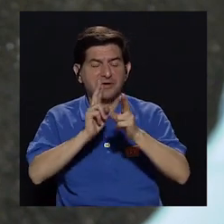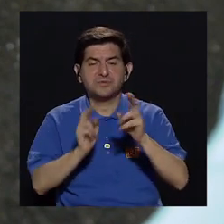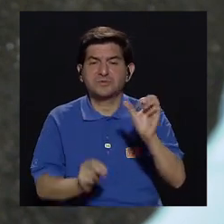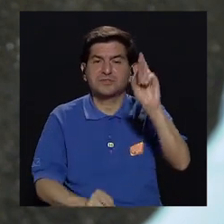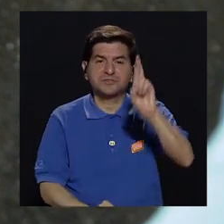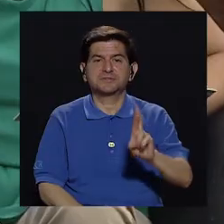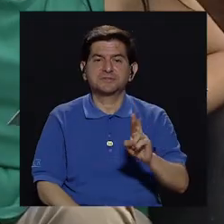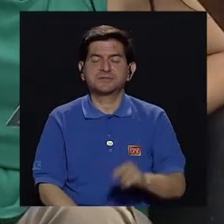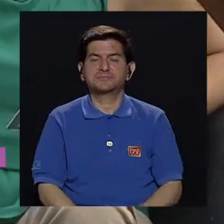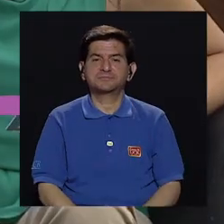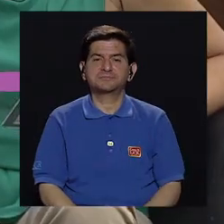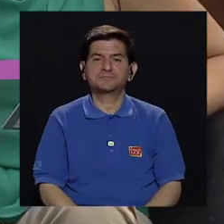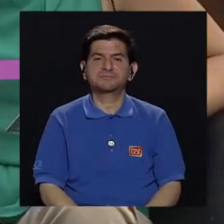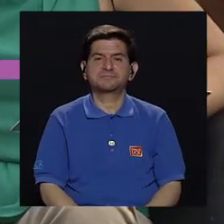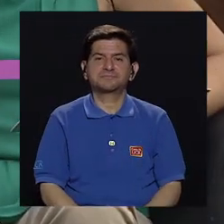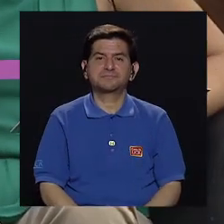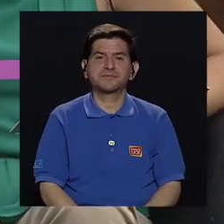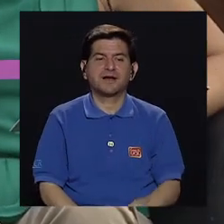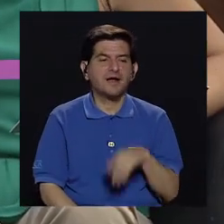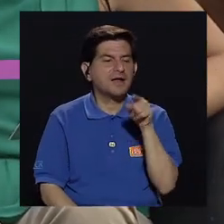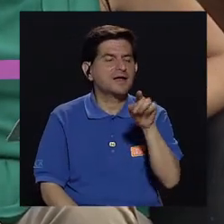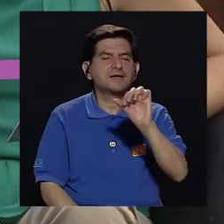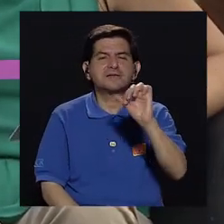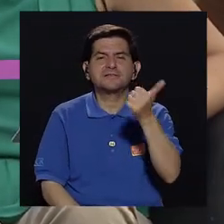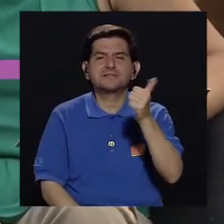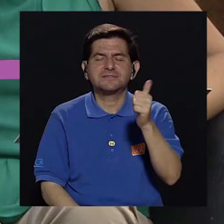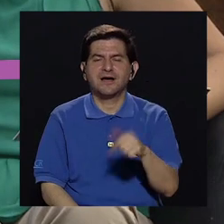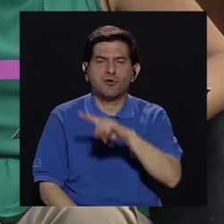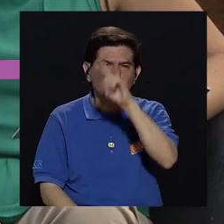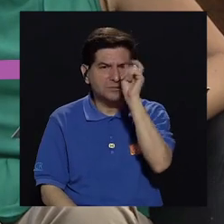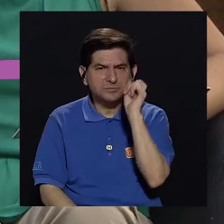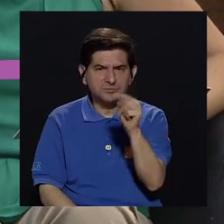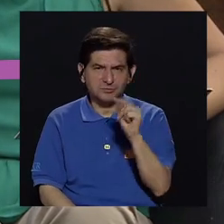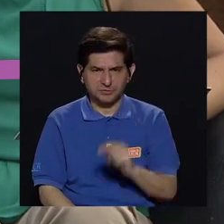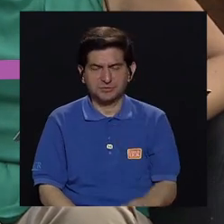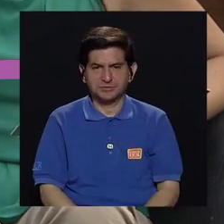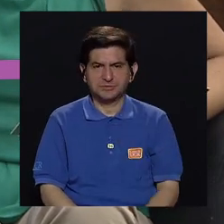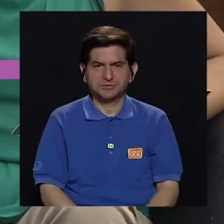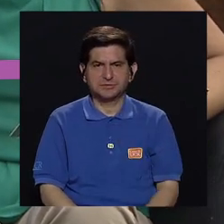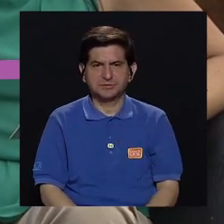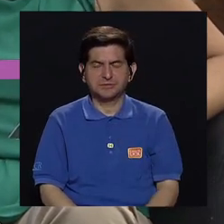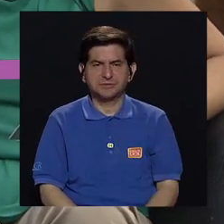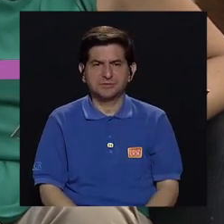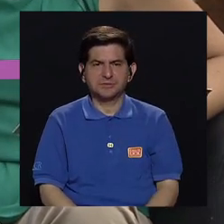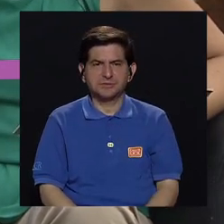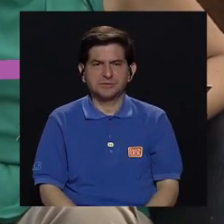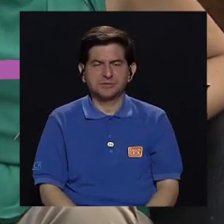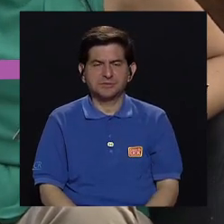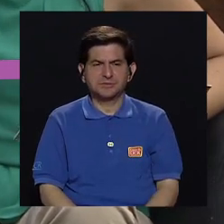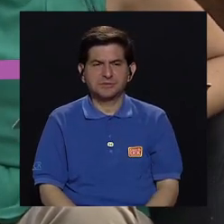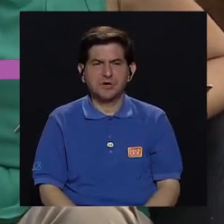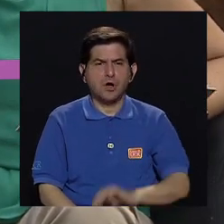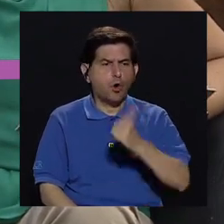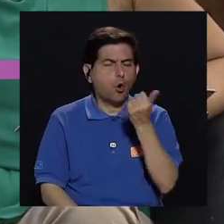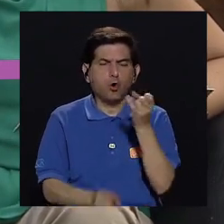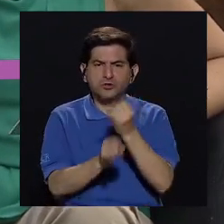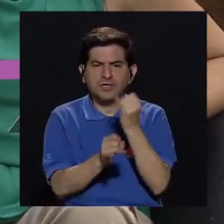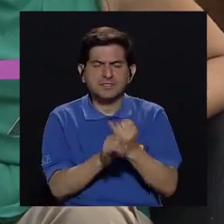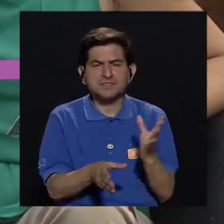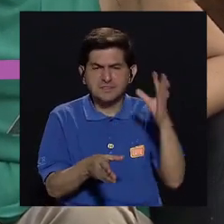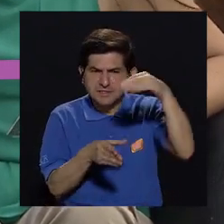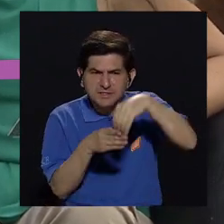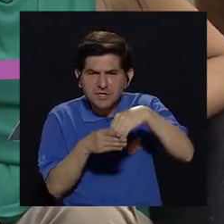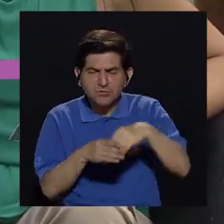resultado para Costa Rica. Esa era otra de nuestras preguntas. ¿Se pueden integrar otras instituciones?